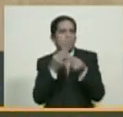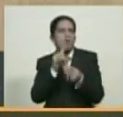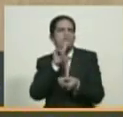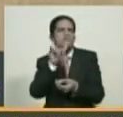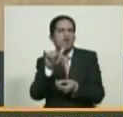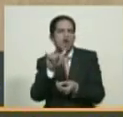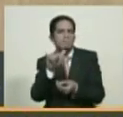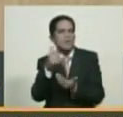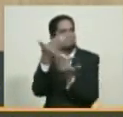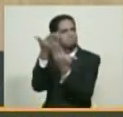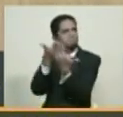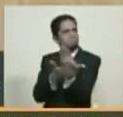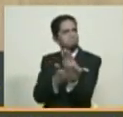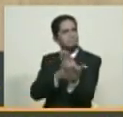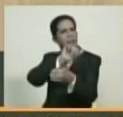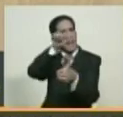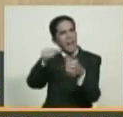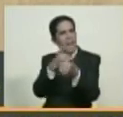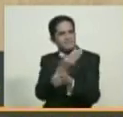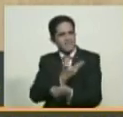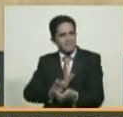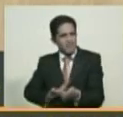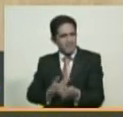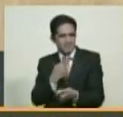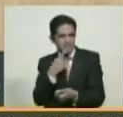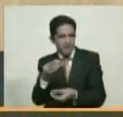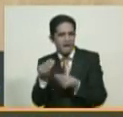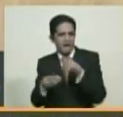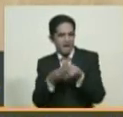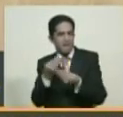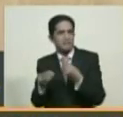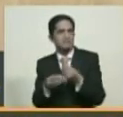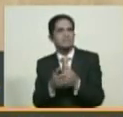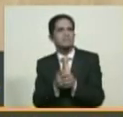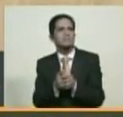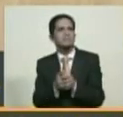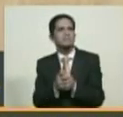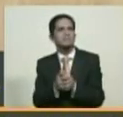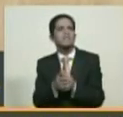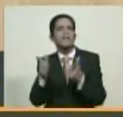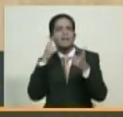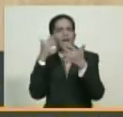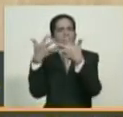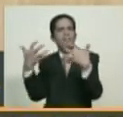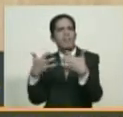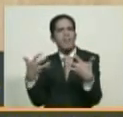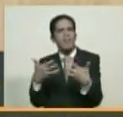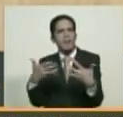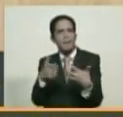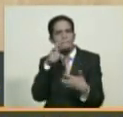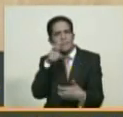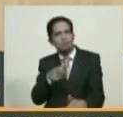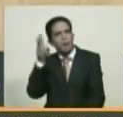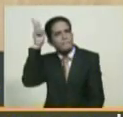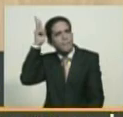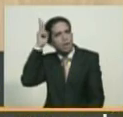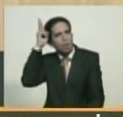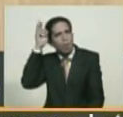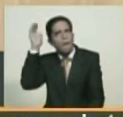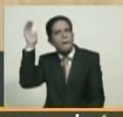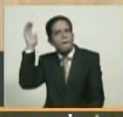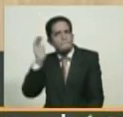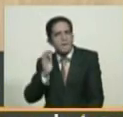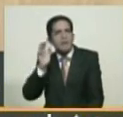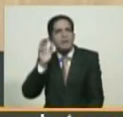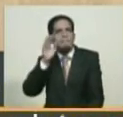vicepresidenta hace días había informado, que se está redactando con los recientes repatriados de Perú y Brasil, quienes querían